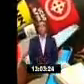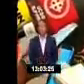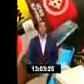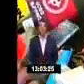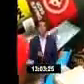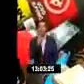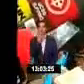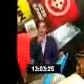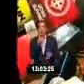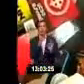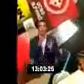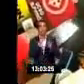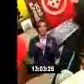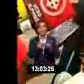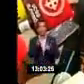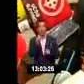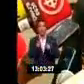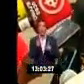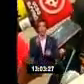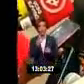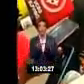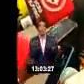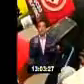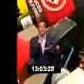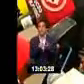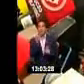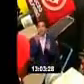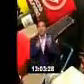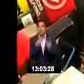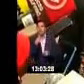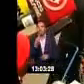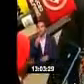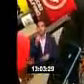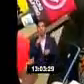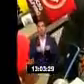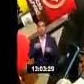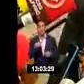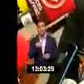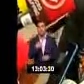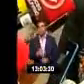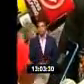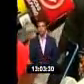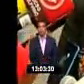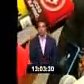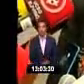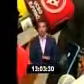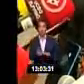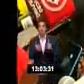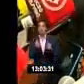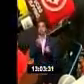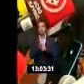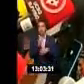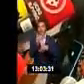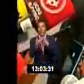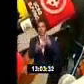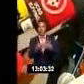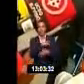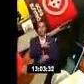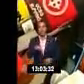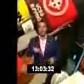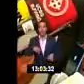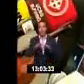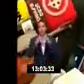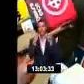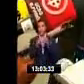mala forma de llevar algunas cosas por algunos legisladores no han permitido llevar adecuadamente este proceso personal,